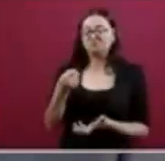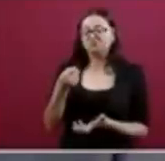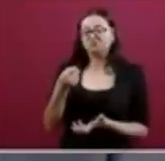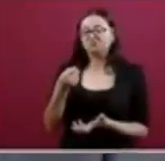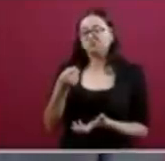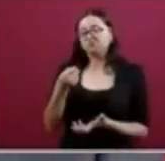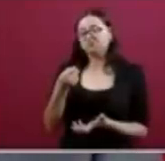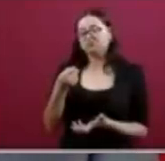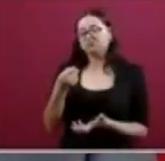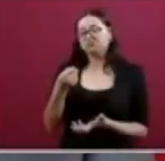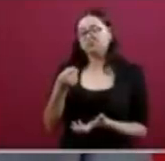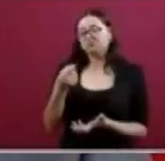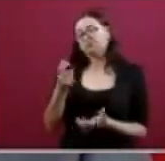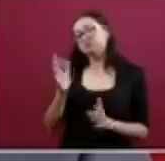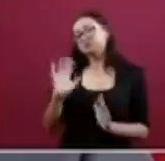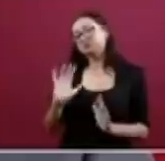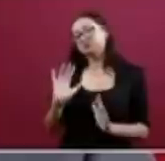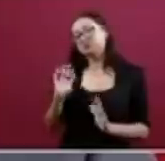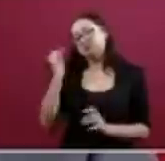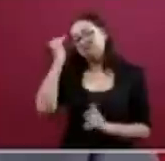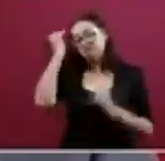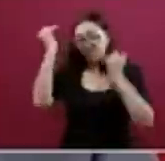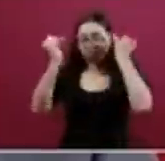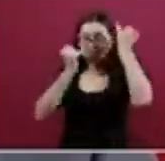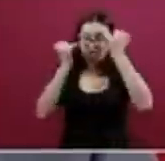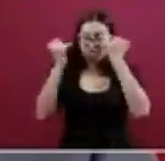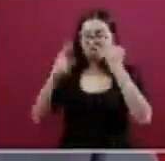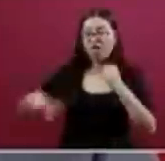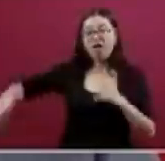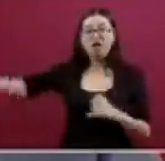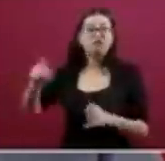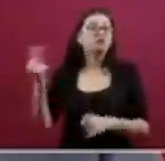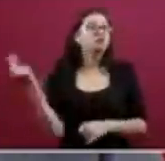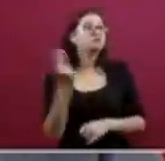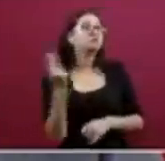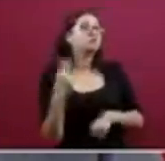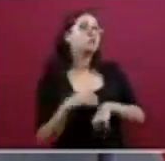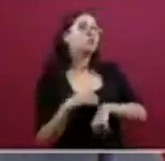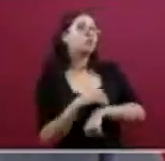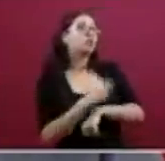de excusa, la necesidad de la gente.